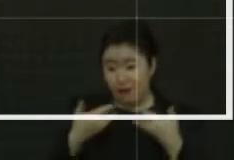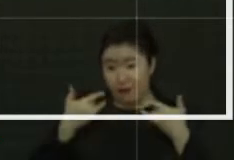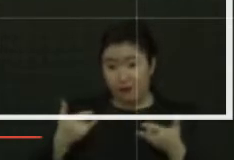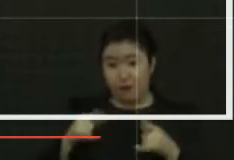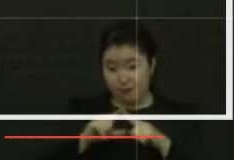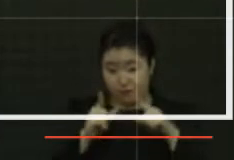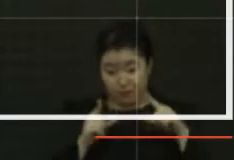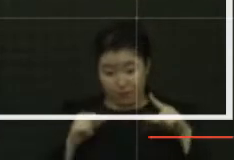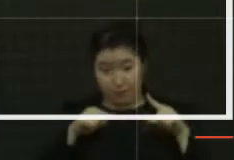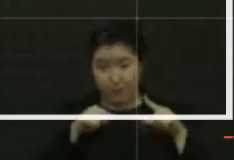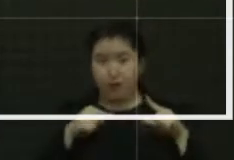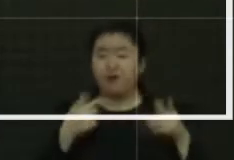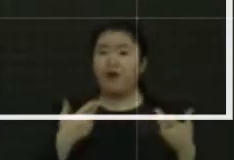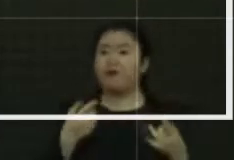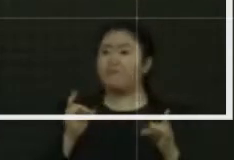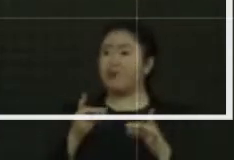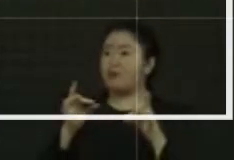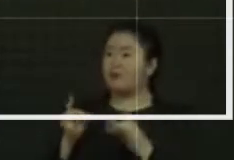nuestra nación.